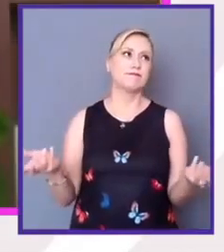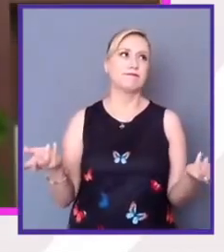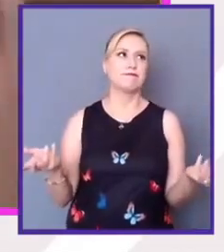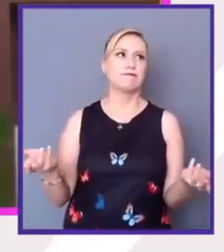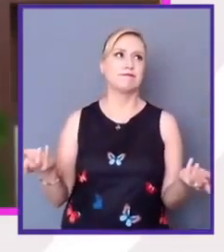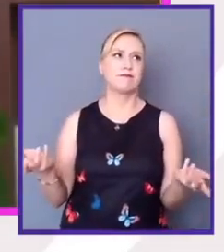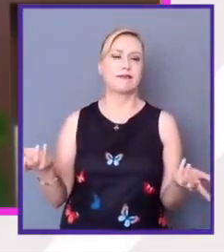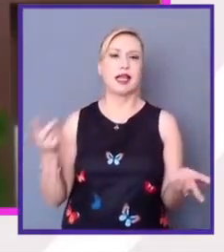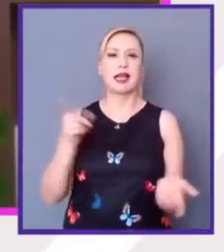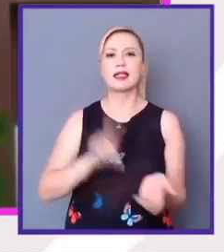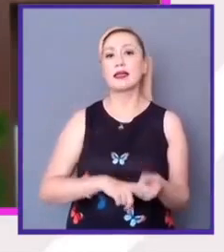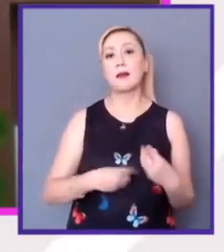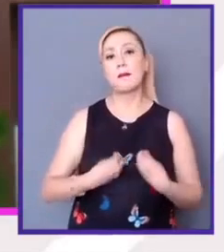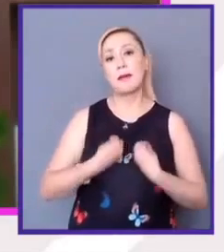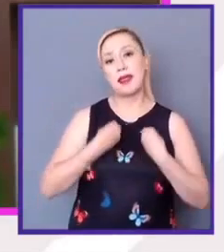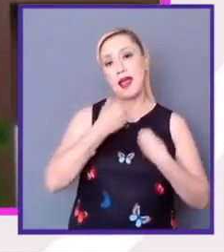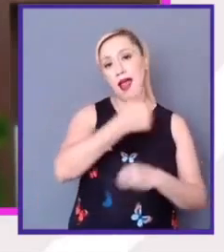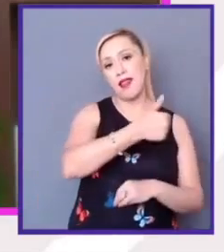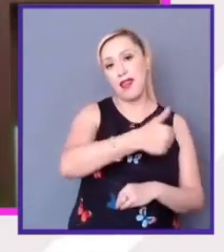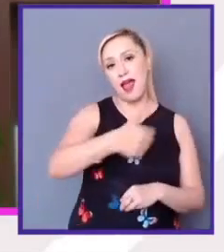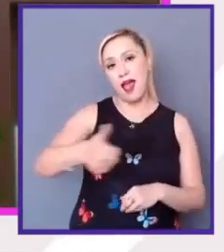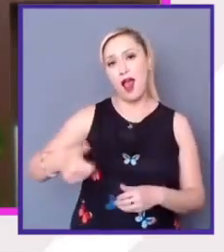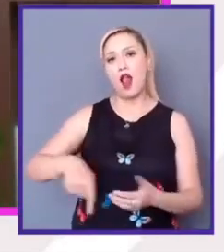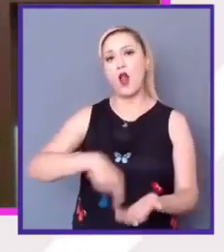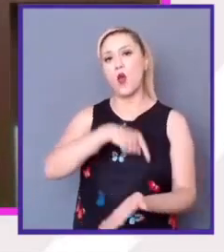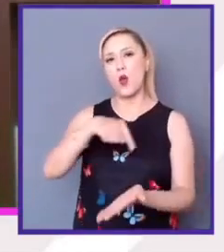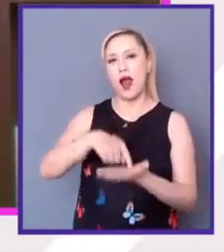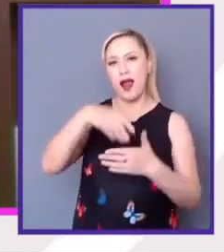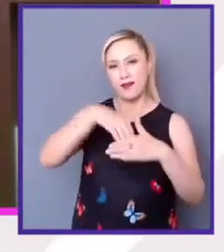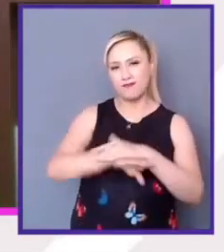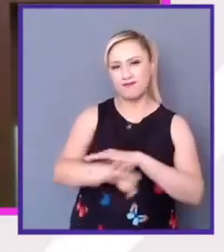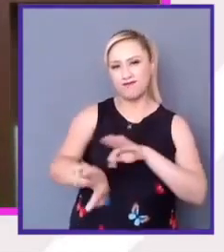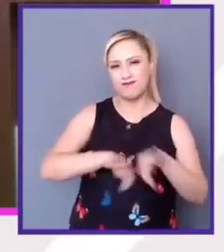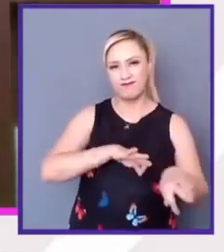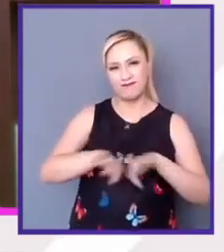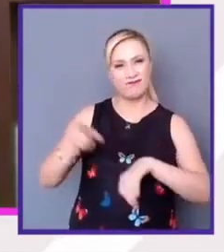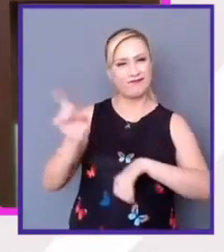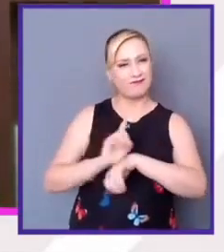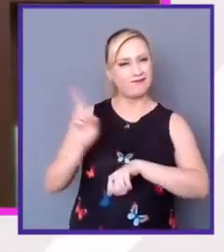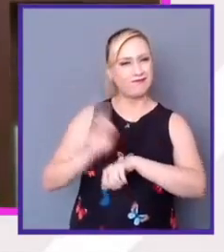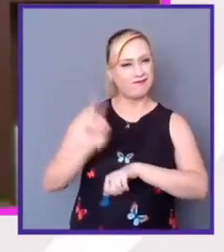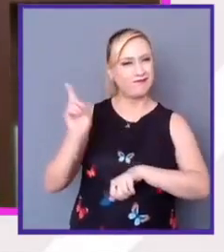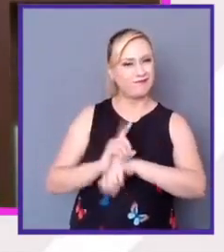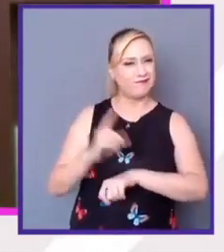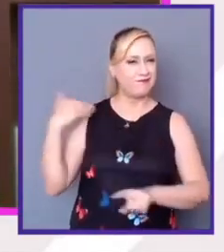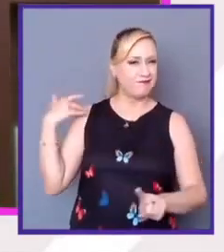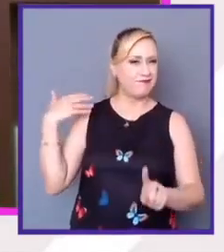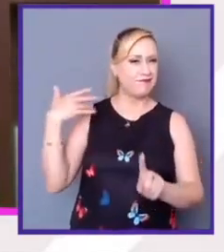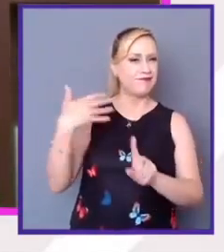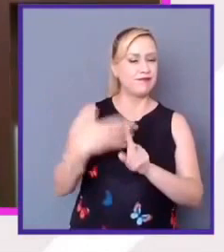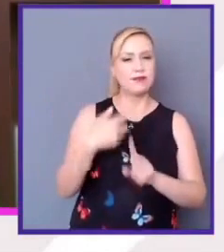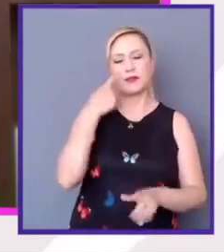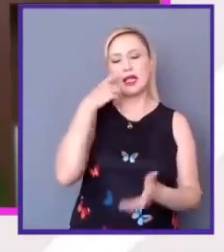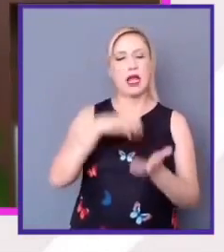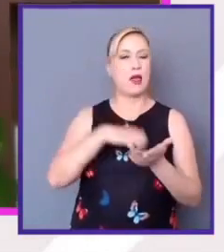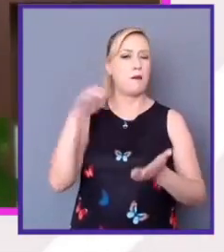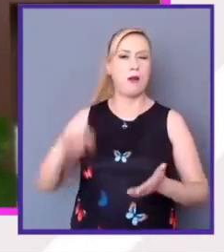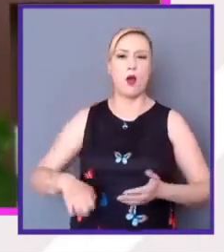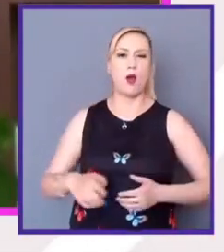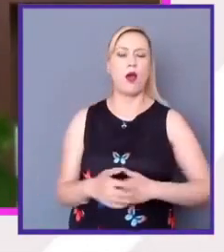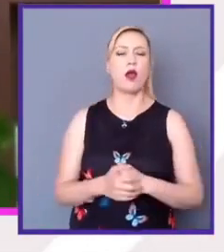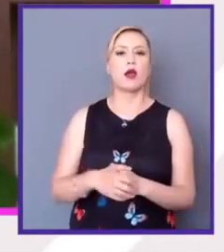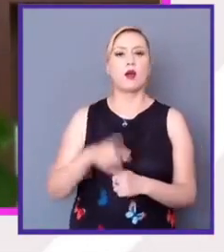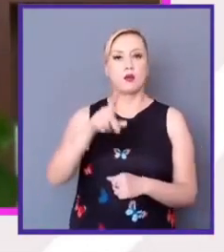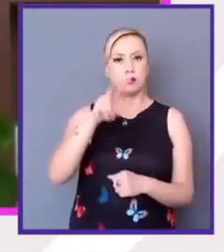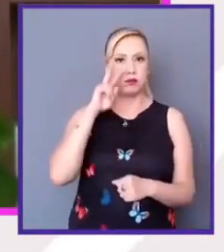elementos de la vida de las empresas y los centros laborales. ¿A qué me refiero con esto? Primero se puede observar una